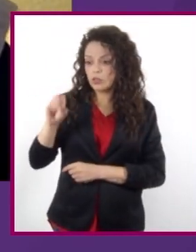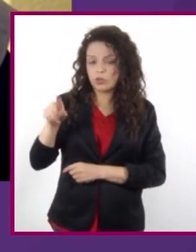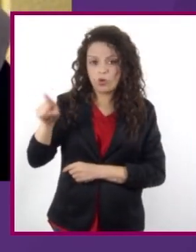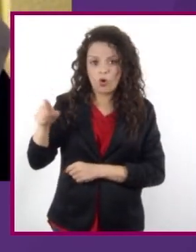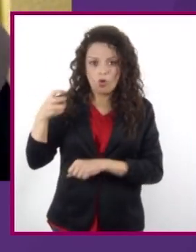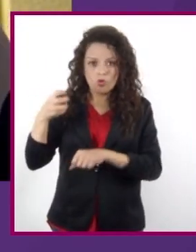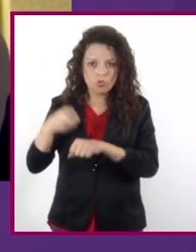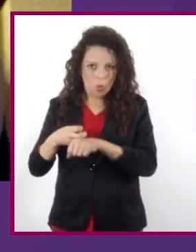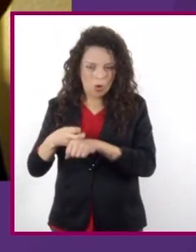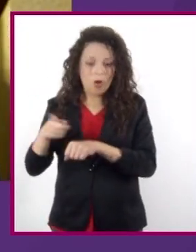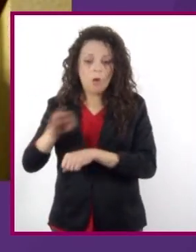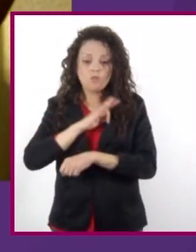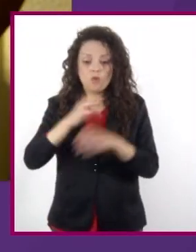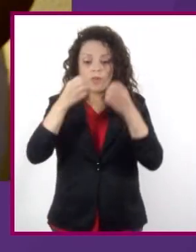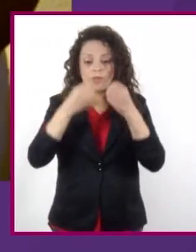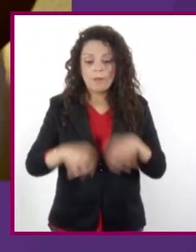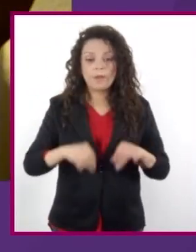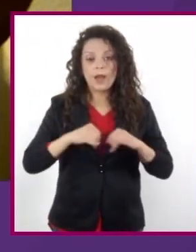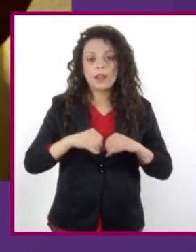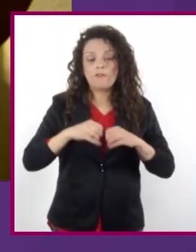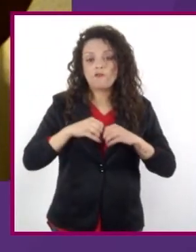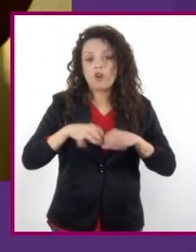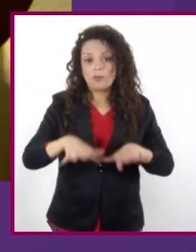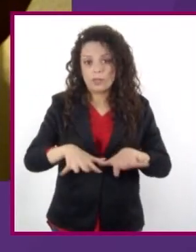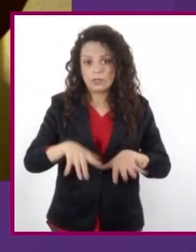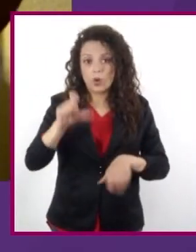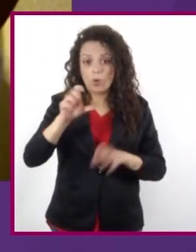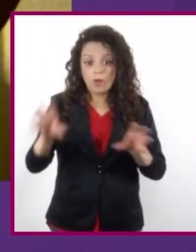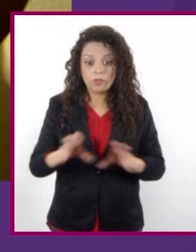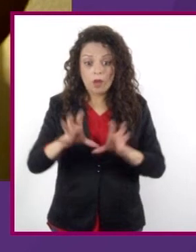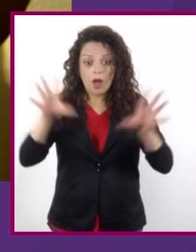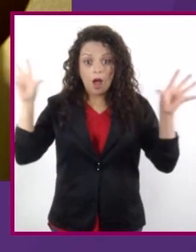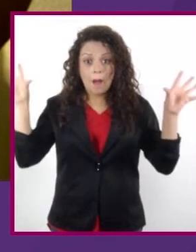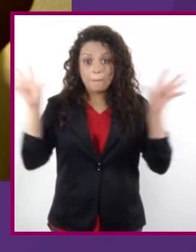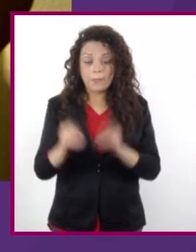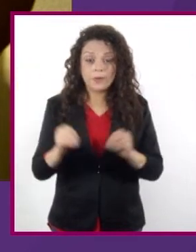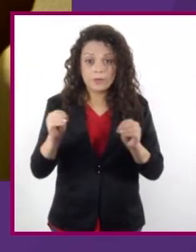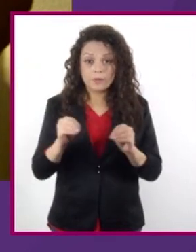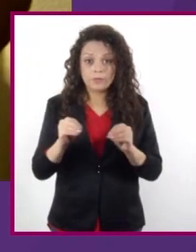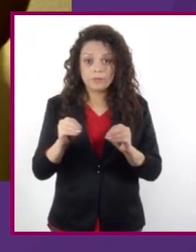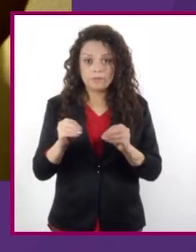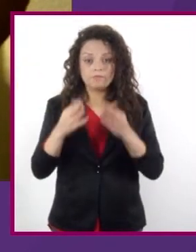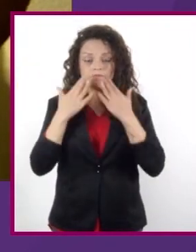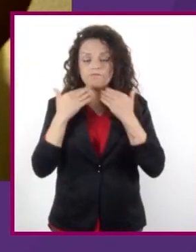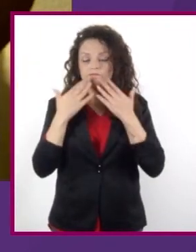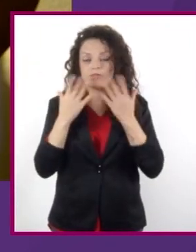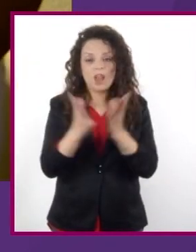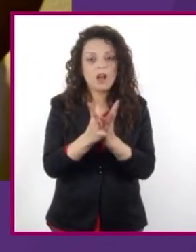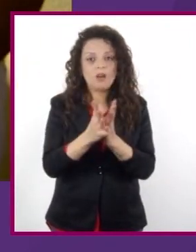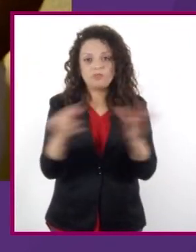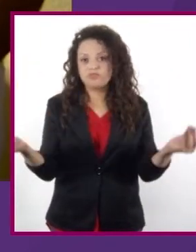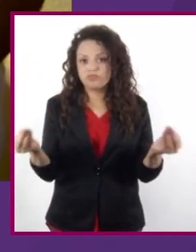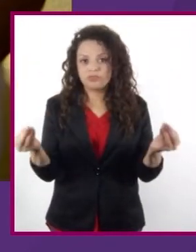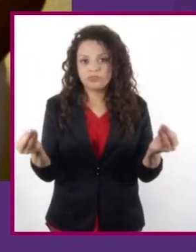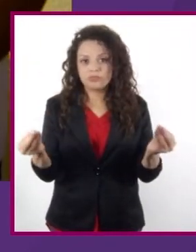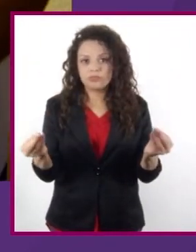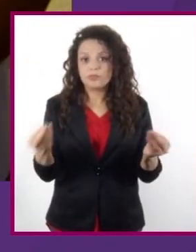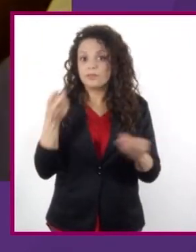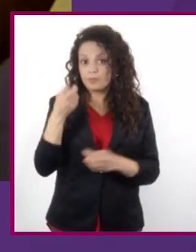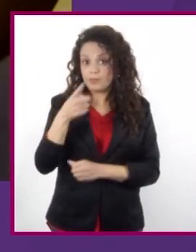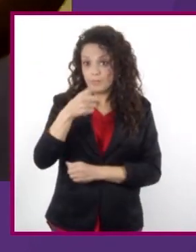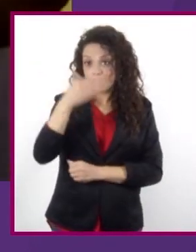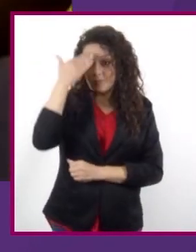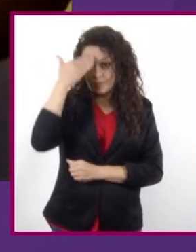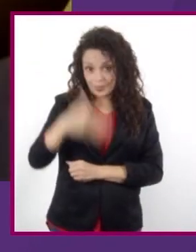información y una vez que la computadora se apaga, ya no existe. Ahora entienden por qué cuando se